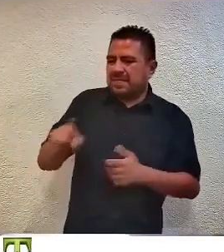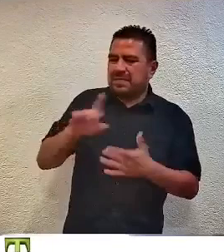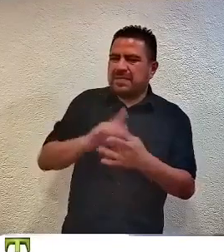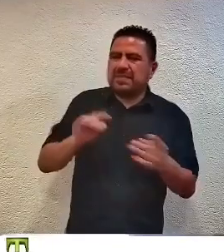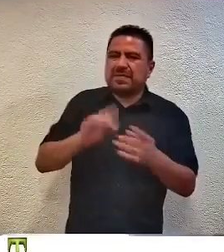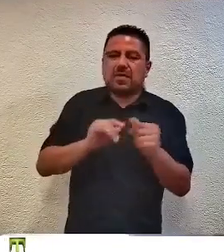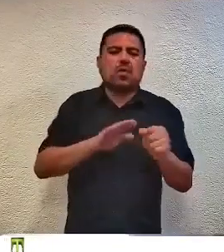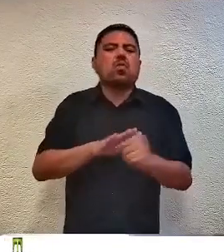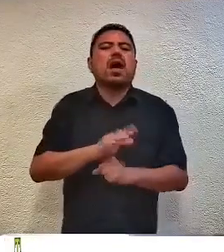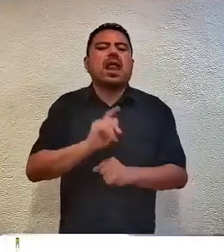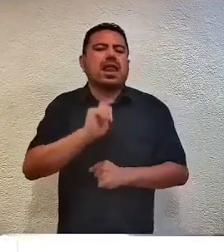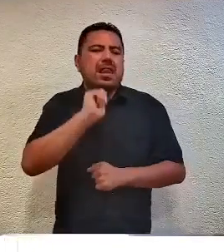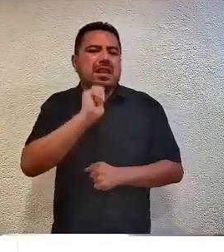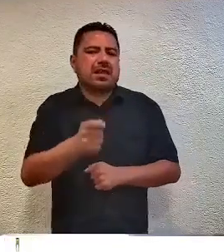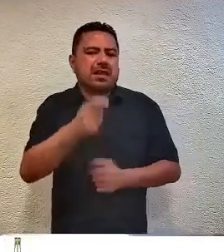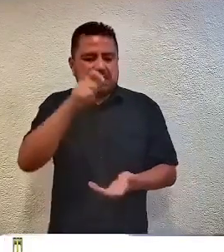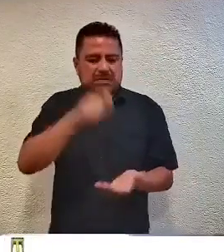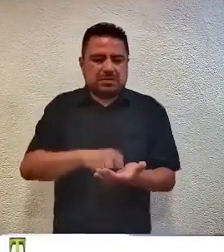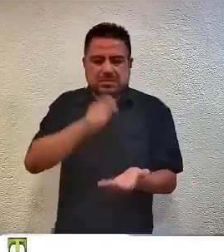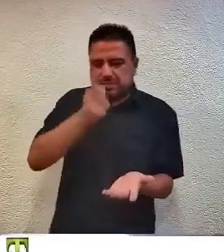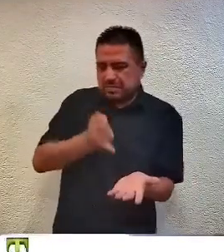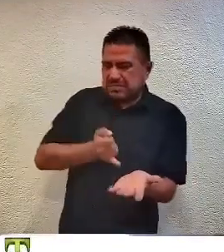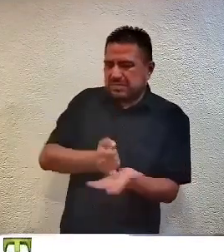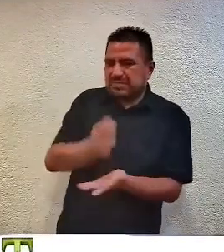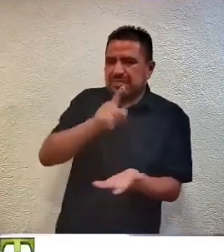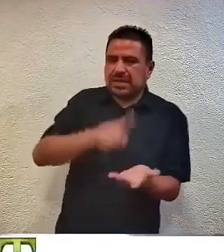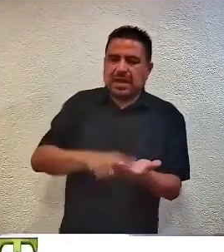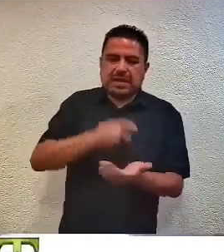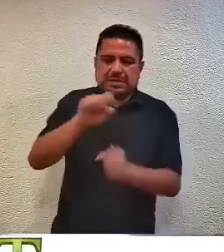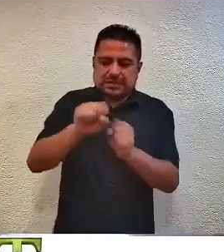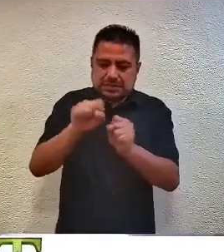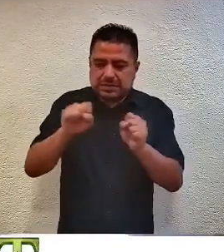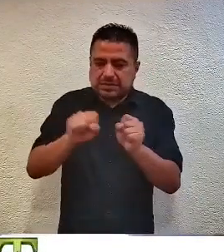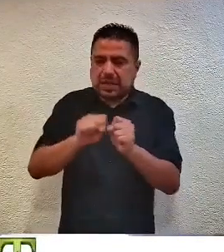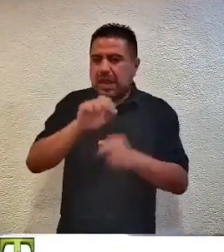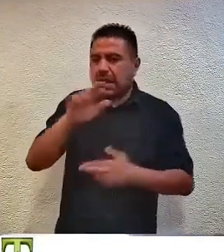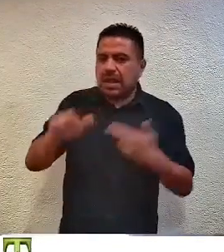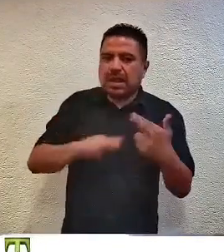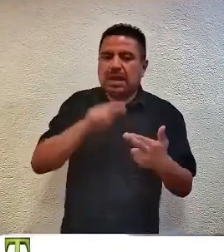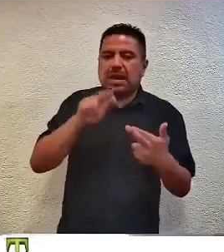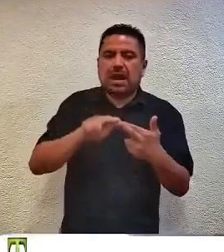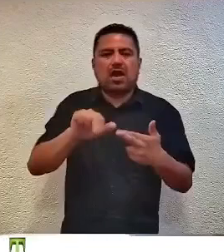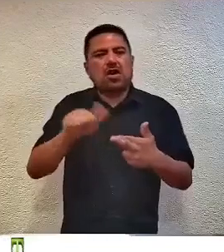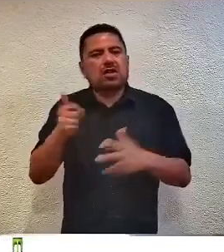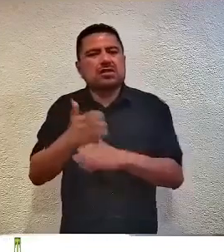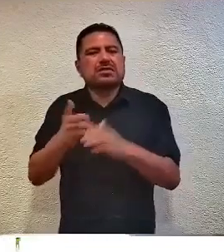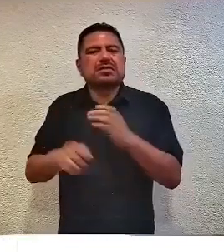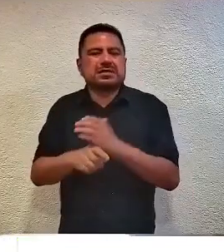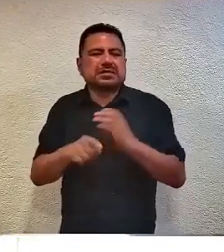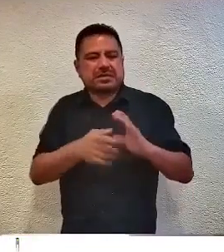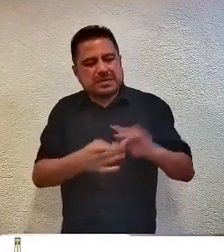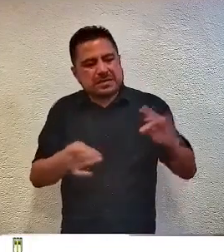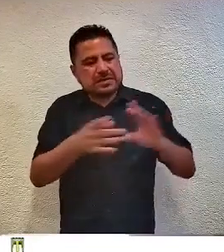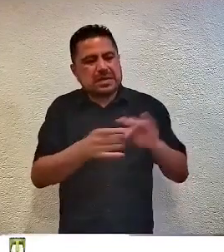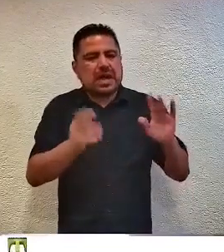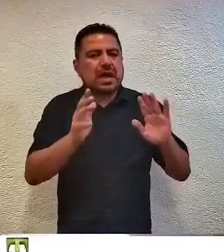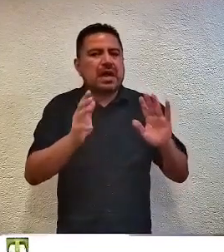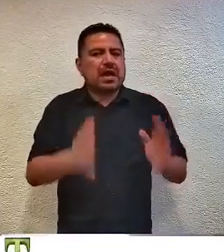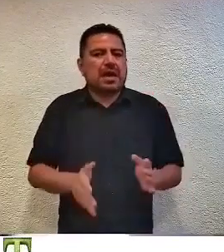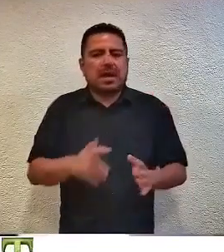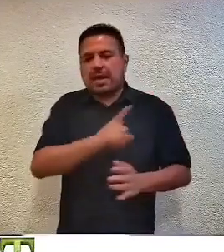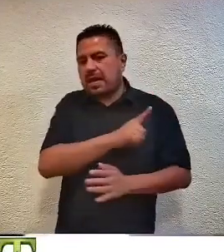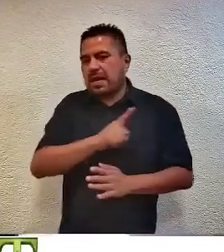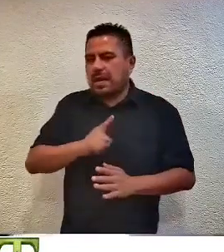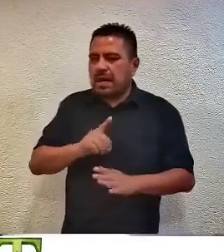cuáles fueron los efectos de la sentencia de la Sala Regional y, entre otras, señaló que había que allegarse de